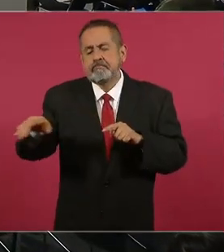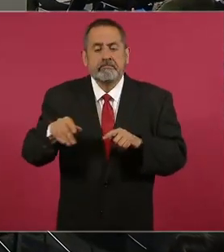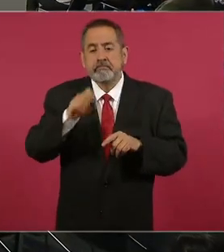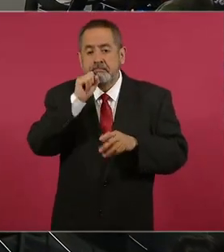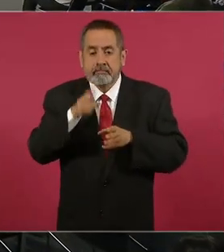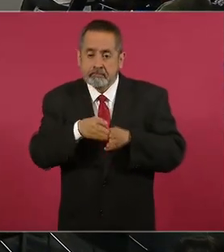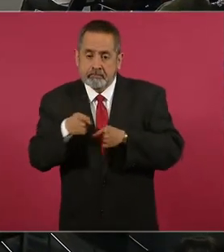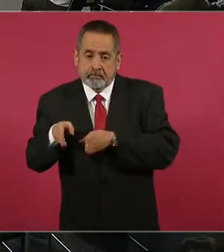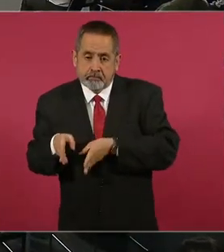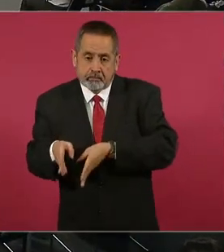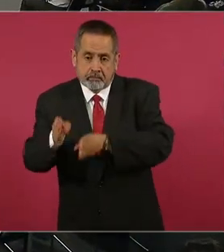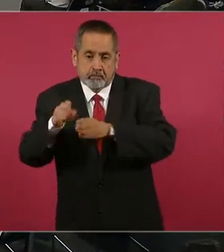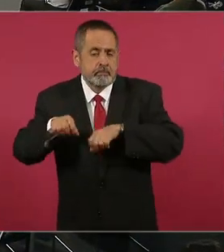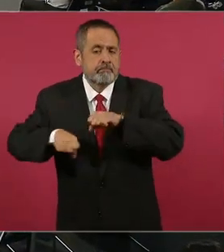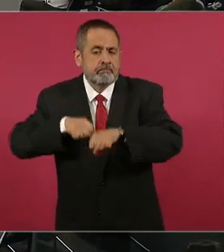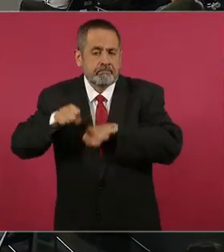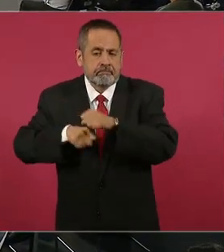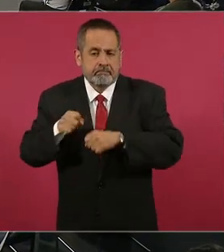bicicletas.